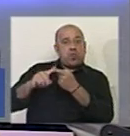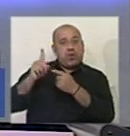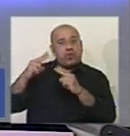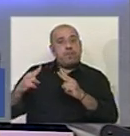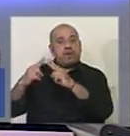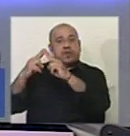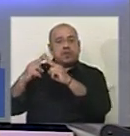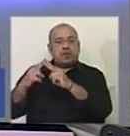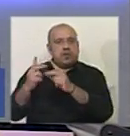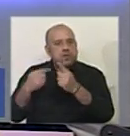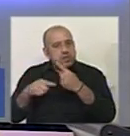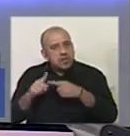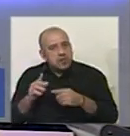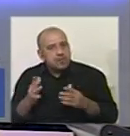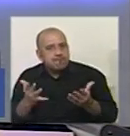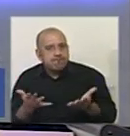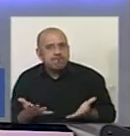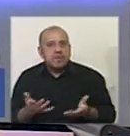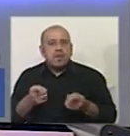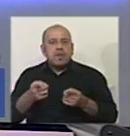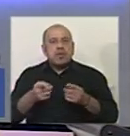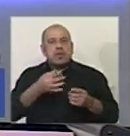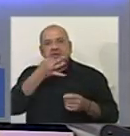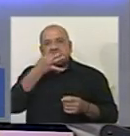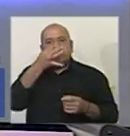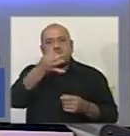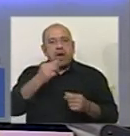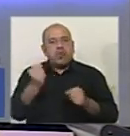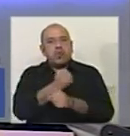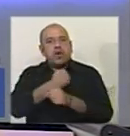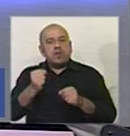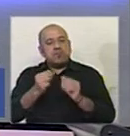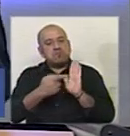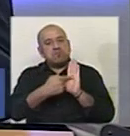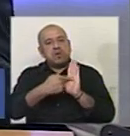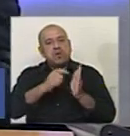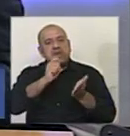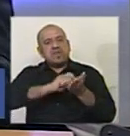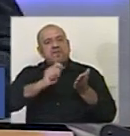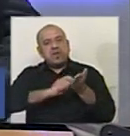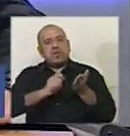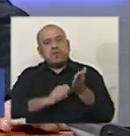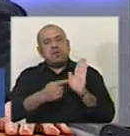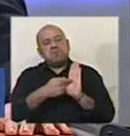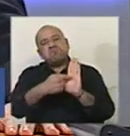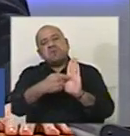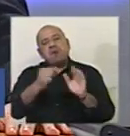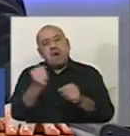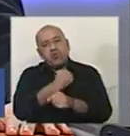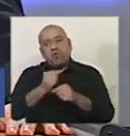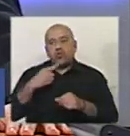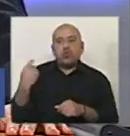decirlo, en la declaración que aprobaron, que fue una declaración, si vos querés, un tanto lavada, ¿no? Porque no se